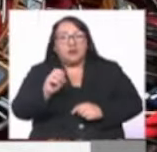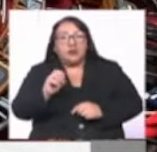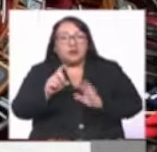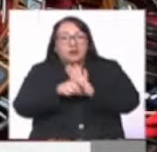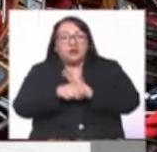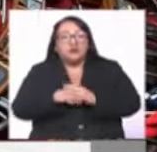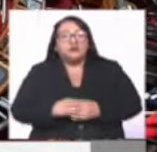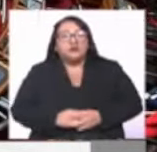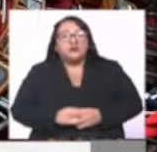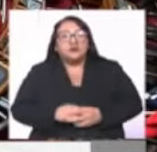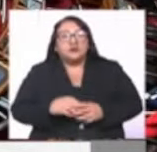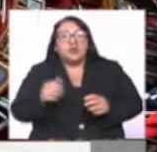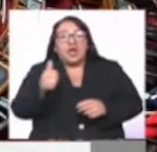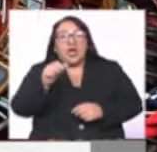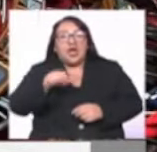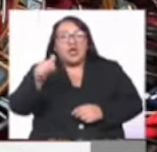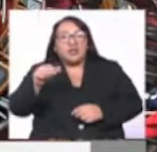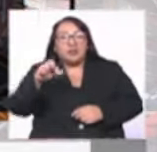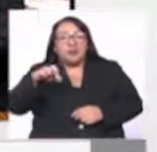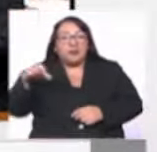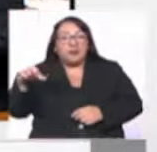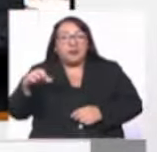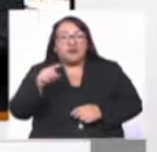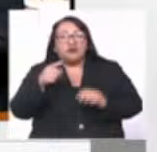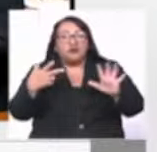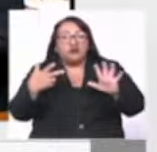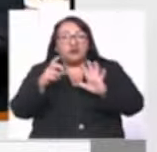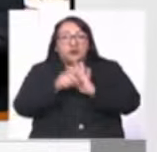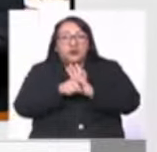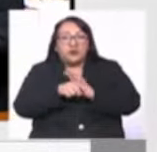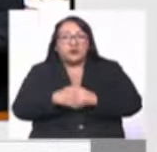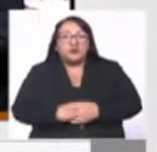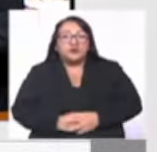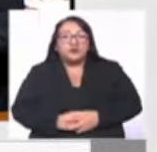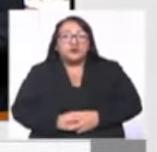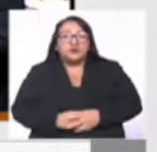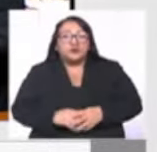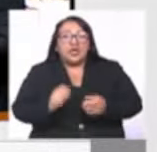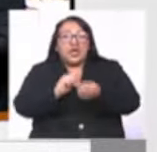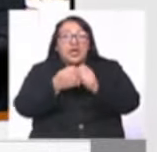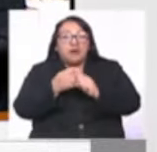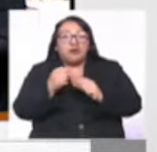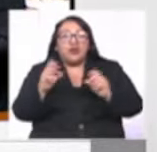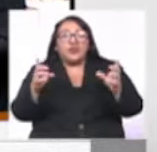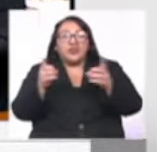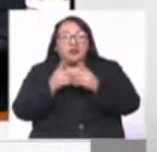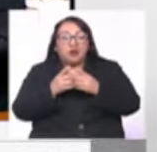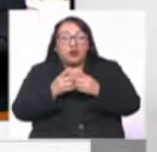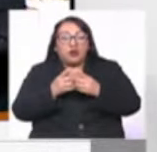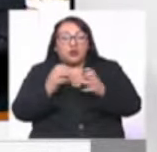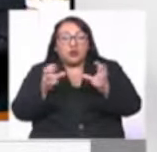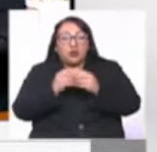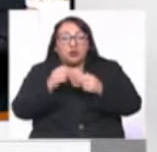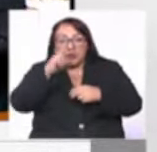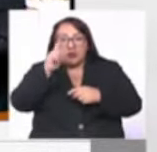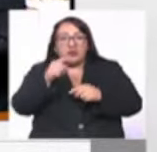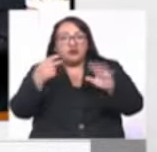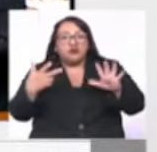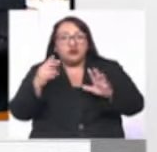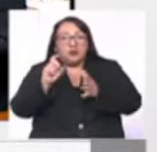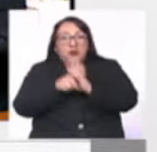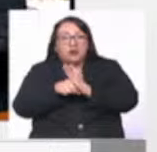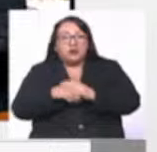minutos Alianza para el progreso 18 minutos cambio democrático Juntos por el Perú 18